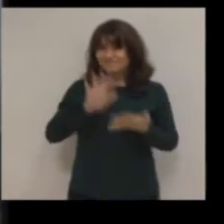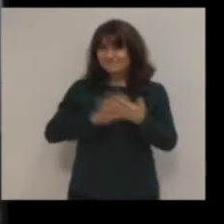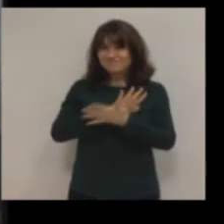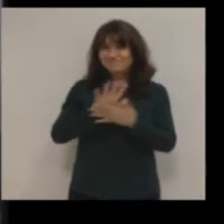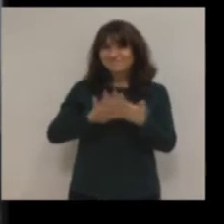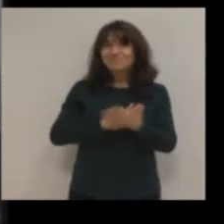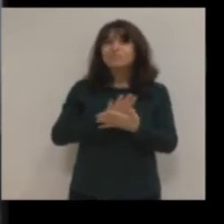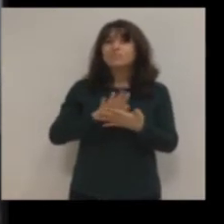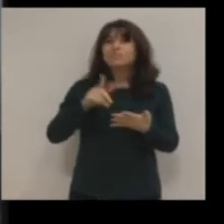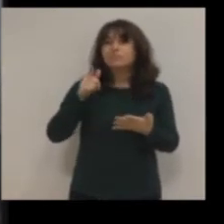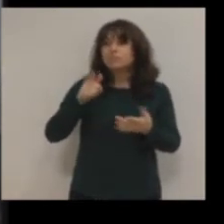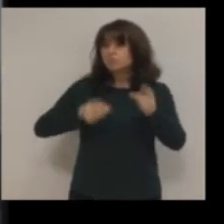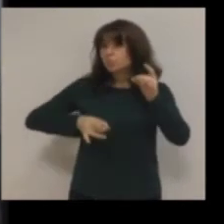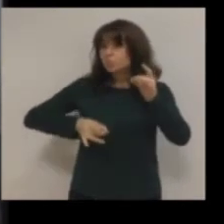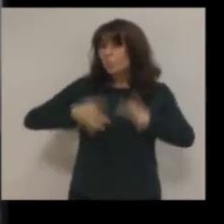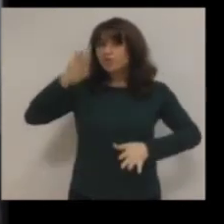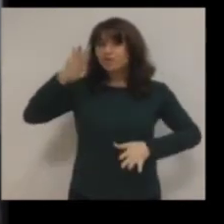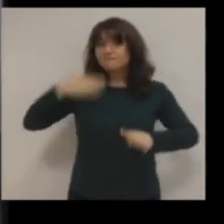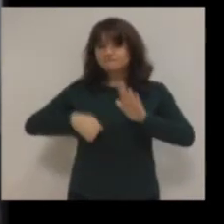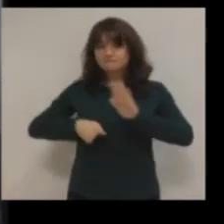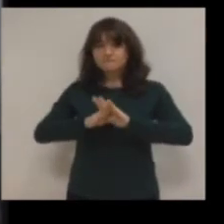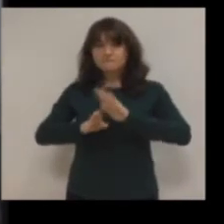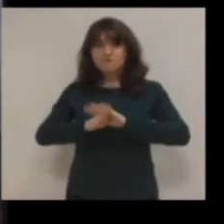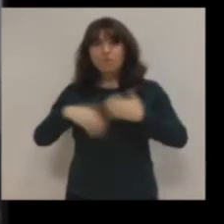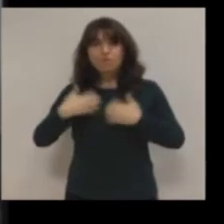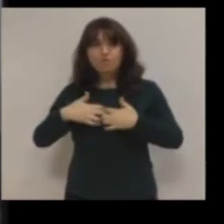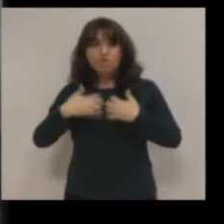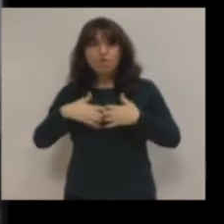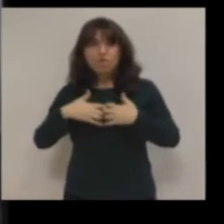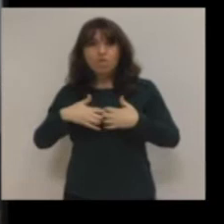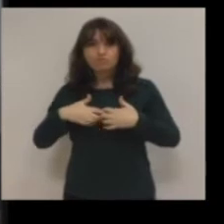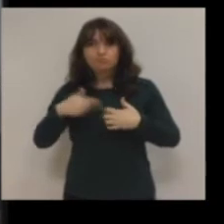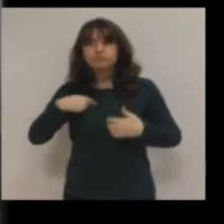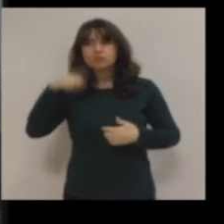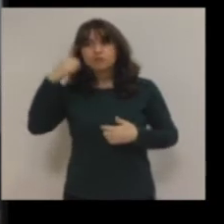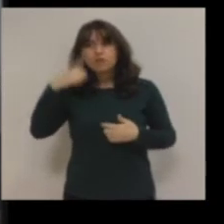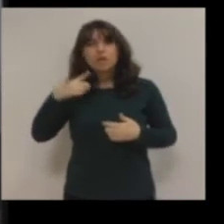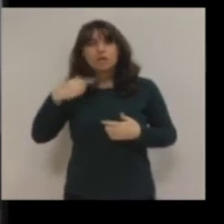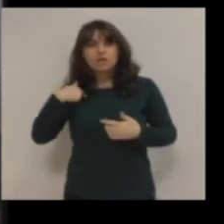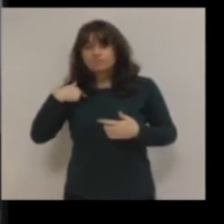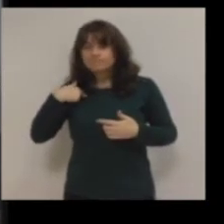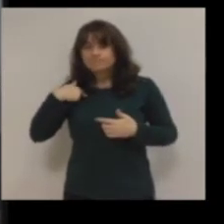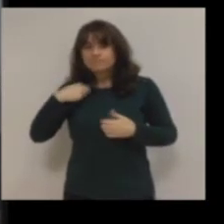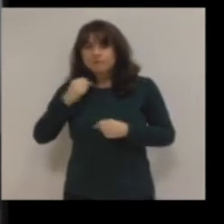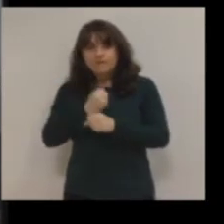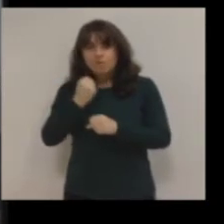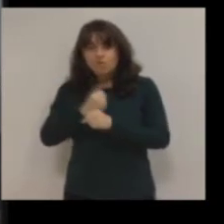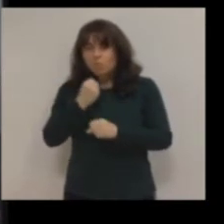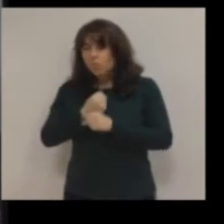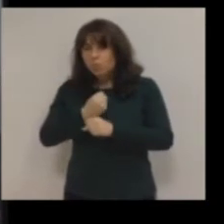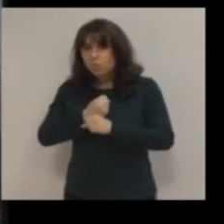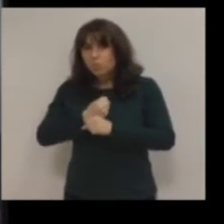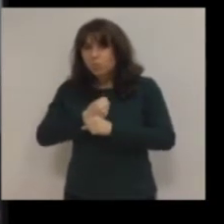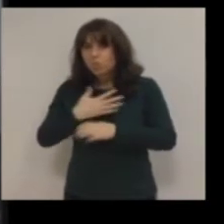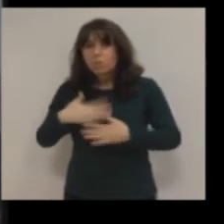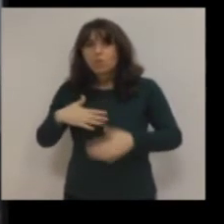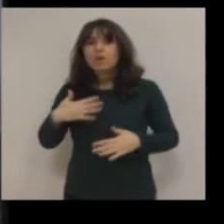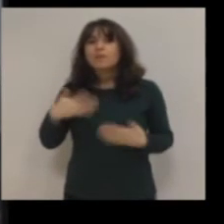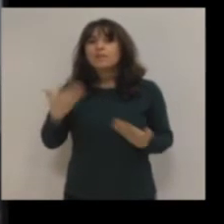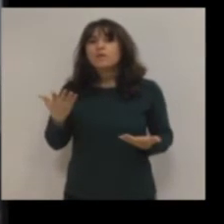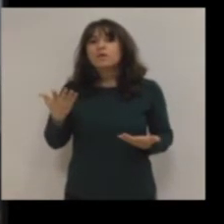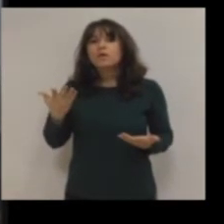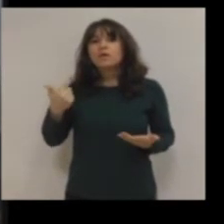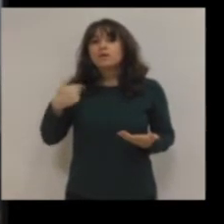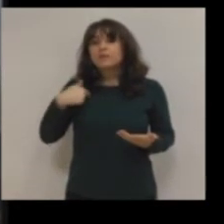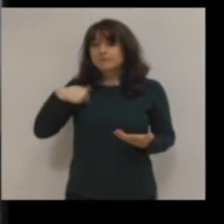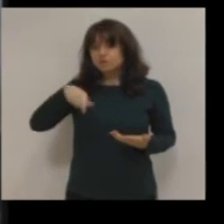comentas, tienes la suerte que siga funcionando y me consta que están colapsados, pero para nosotros, por ejemplo,